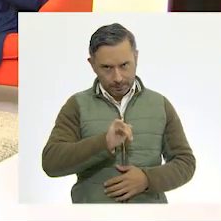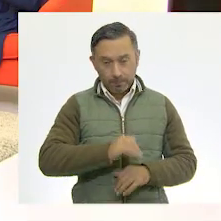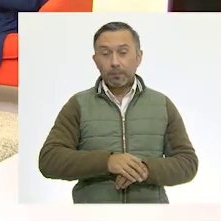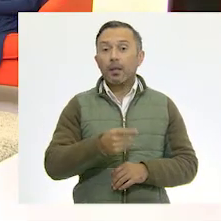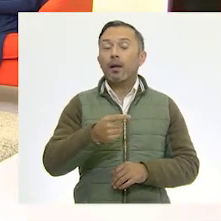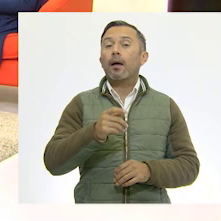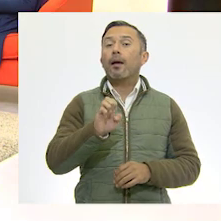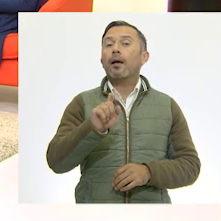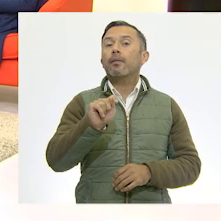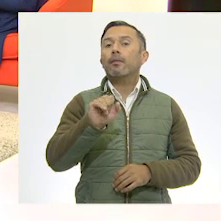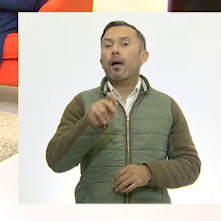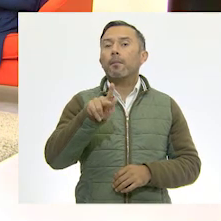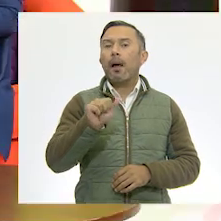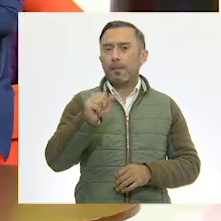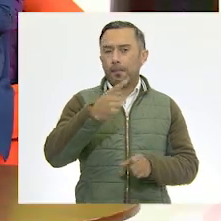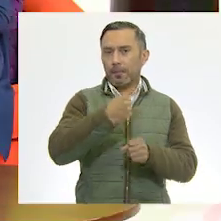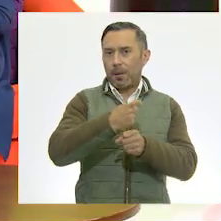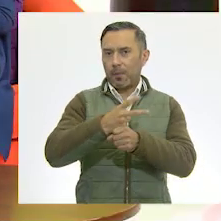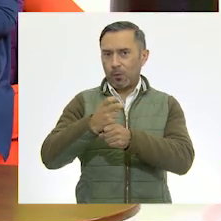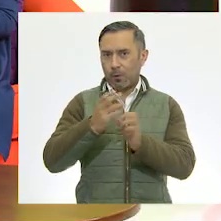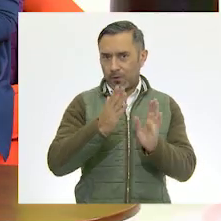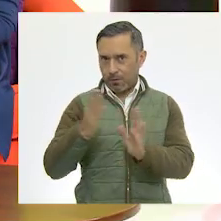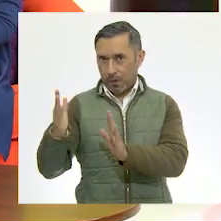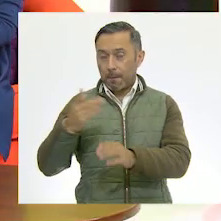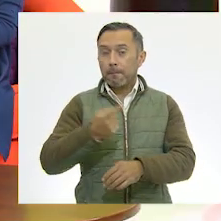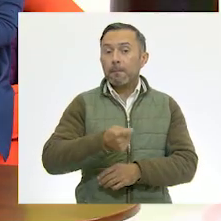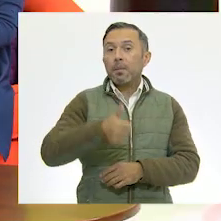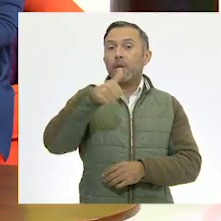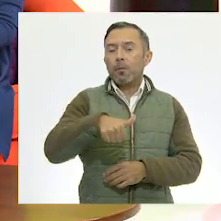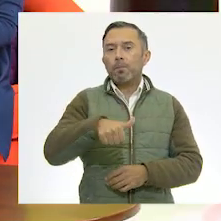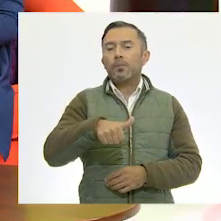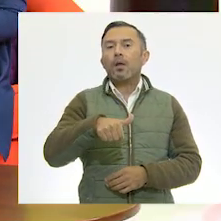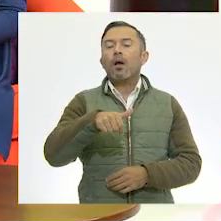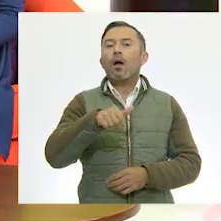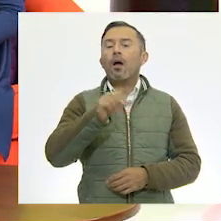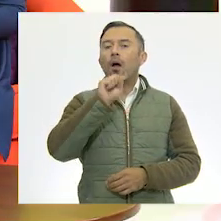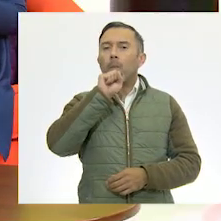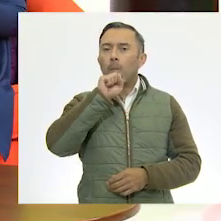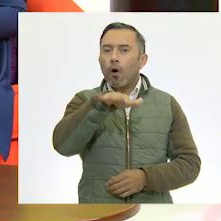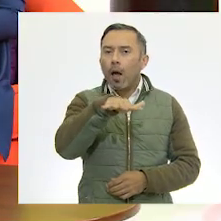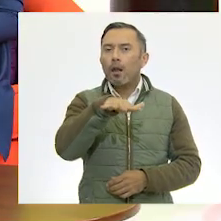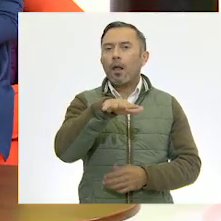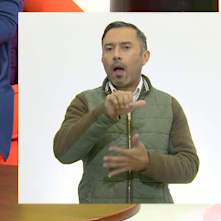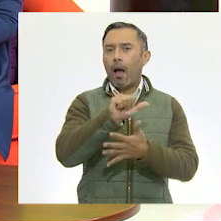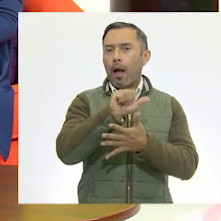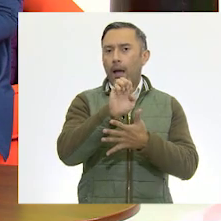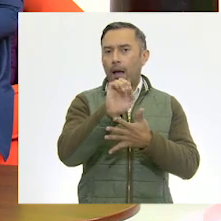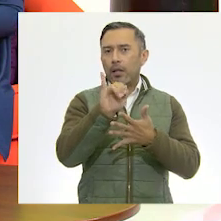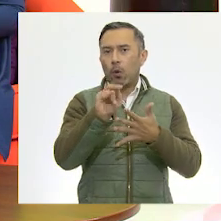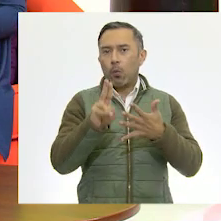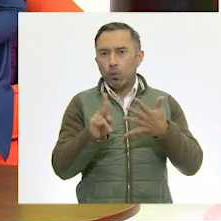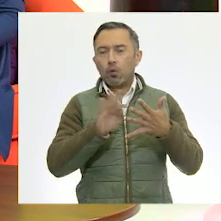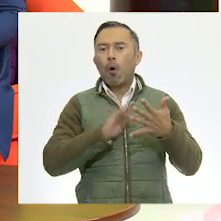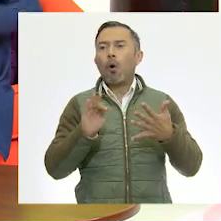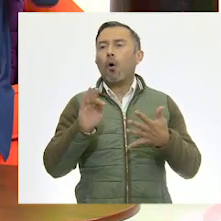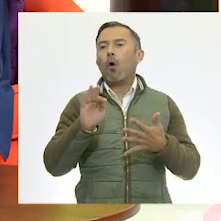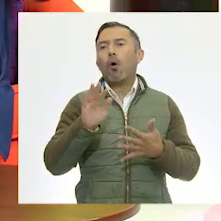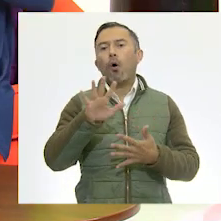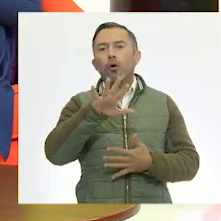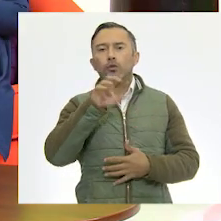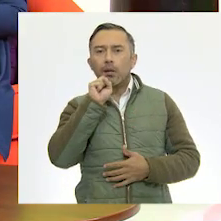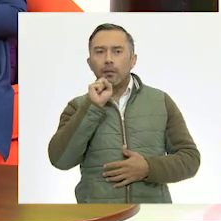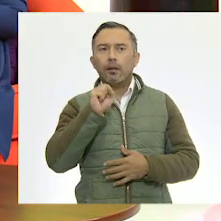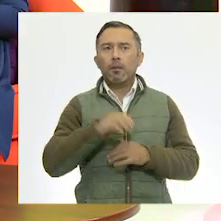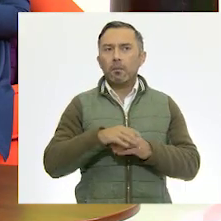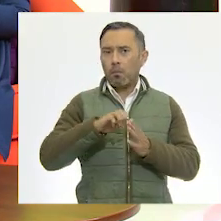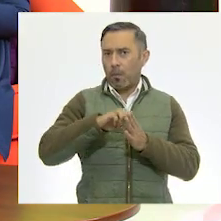etapa se enseñan las vocales y algunas consonantes. ¿Cómo cuál? A ver, danos la A. Por ejemplo, la A.